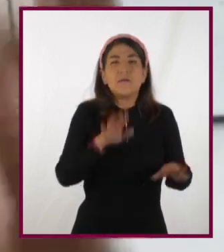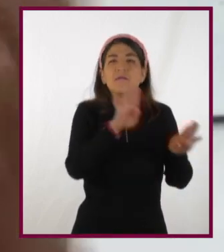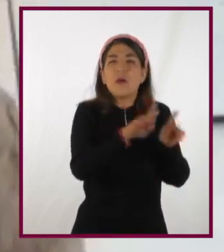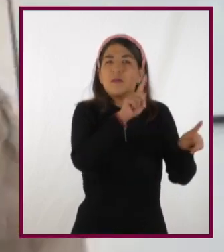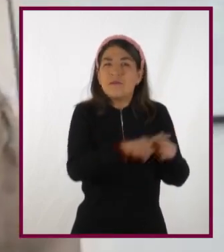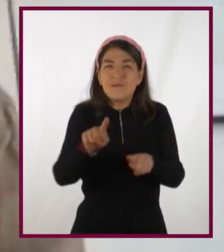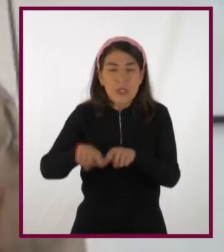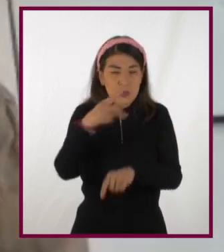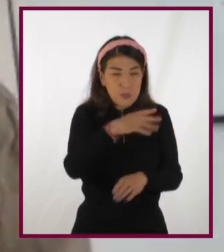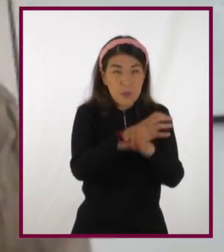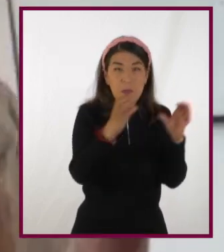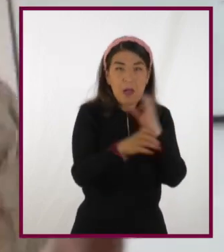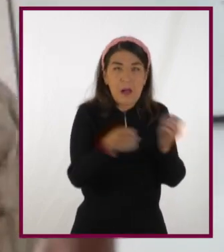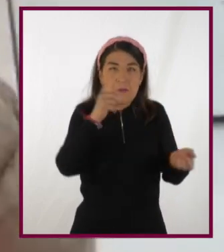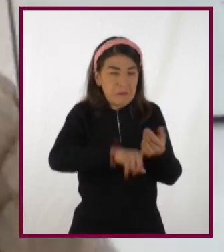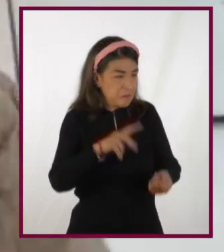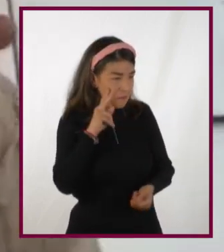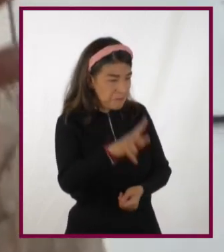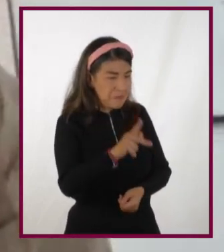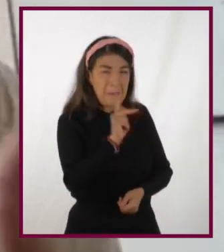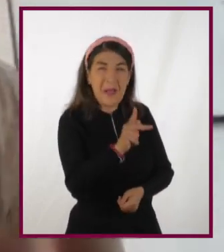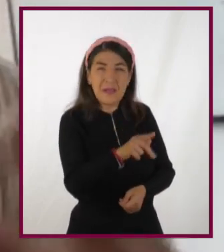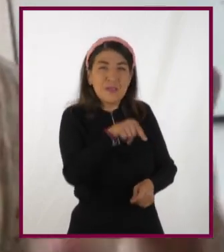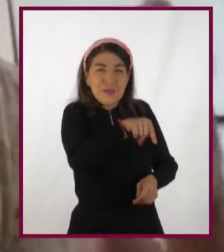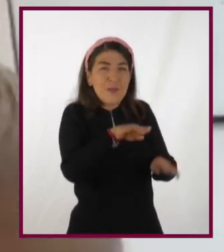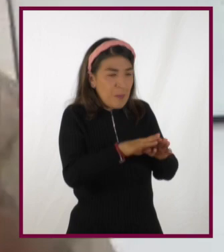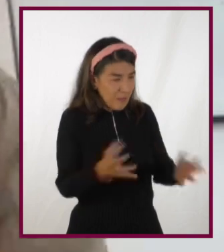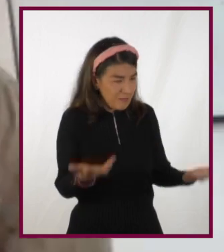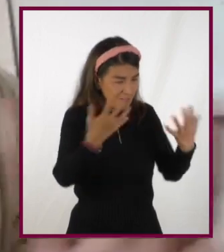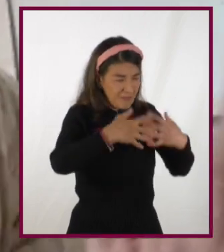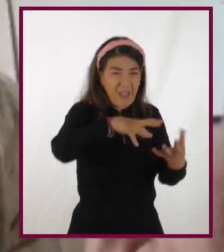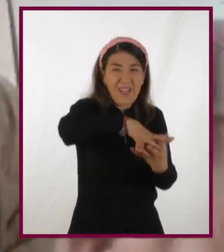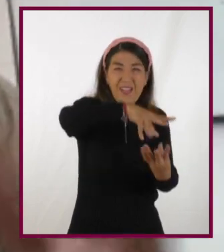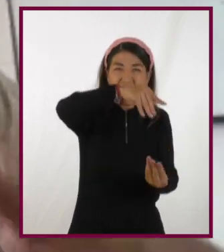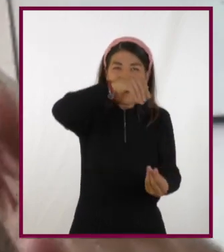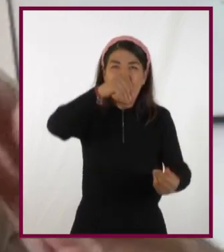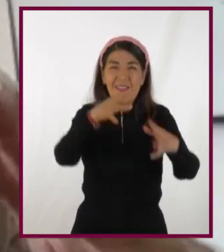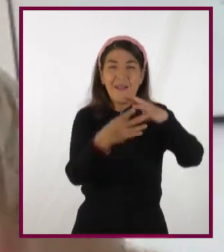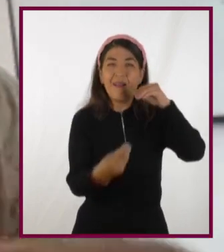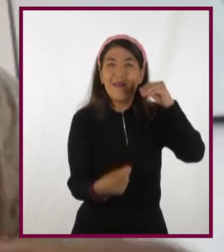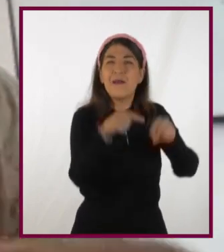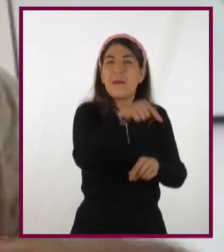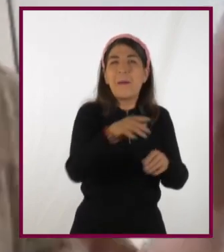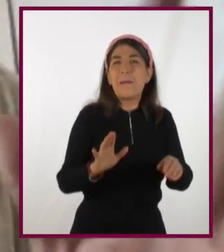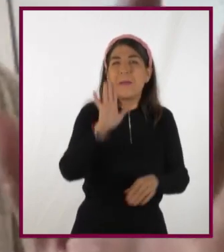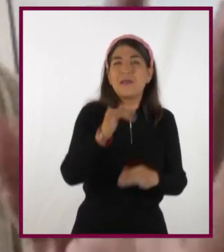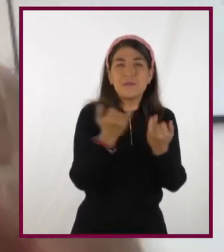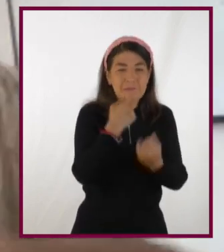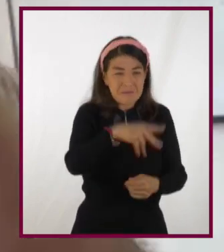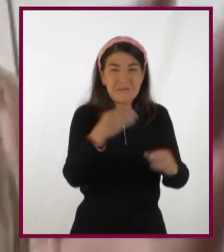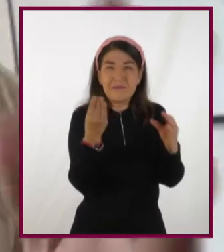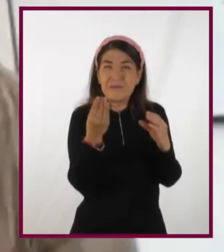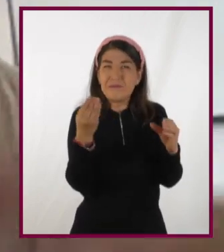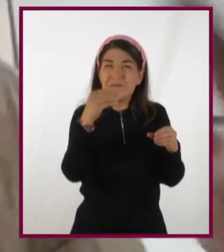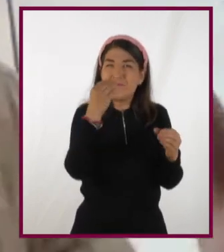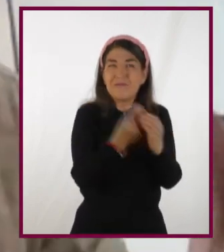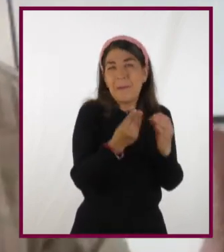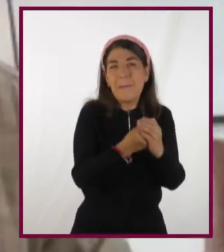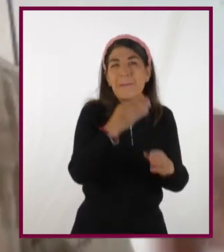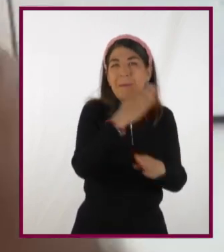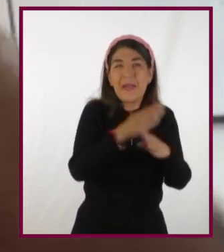cosas que a simple vista no vemos, ¿no? Y que parece un fluido, una sola cosa, ¿no? Un solo material, un solo